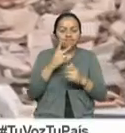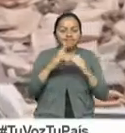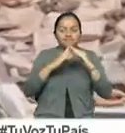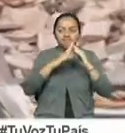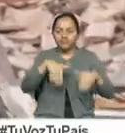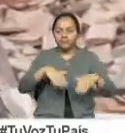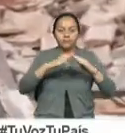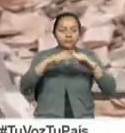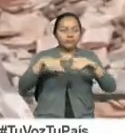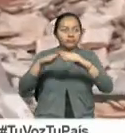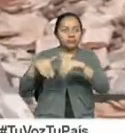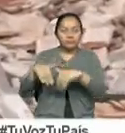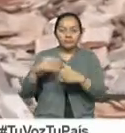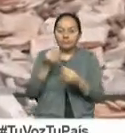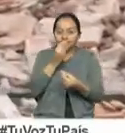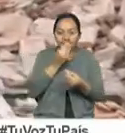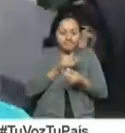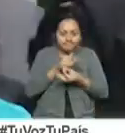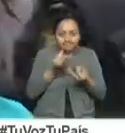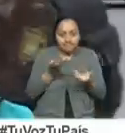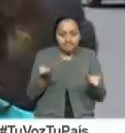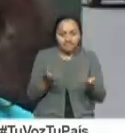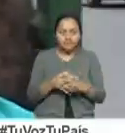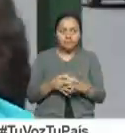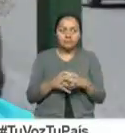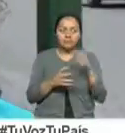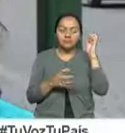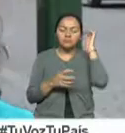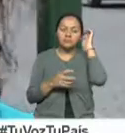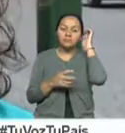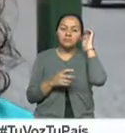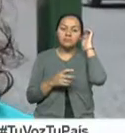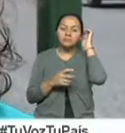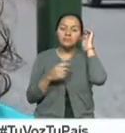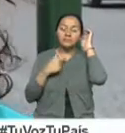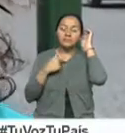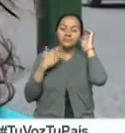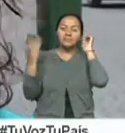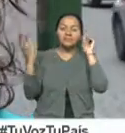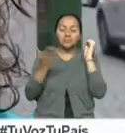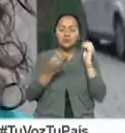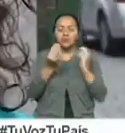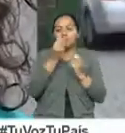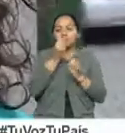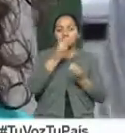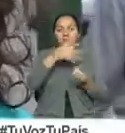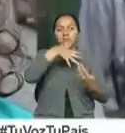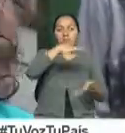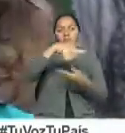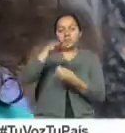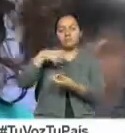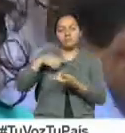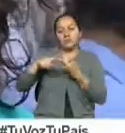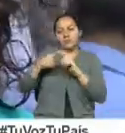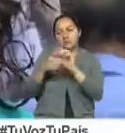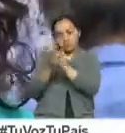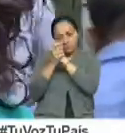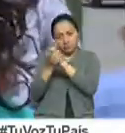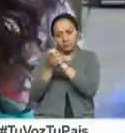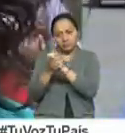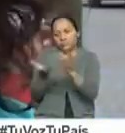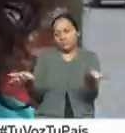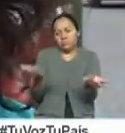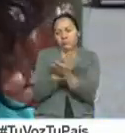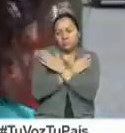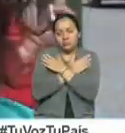infraestructura, servicios médicos y comercios. Y trajimos un poco de despensa para nuestros paisanos porque ahora sí